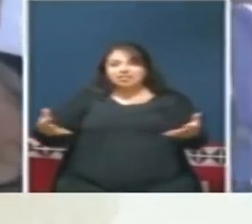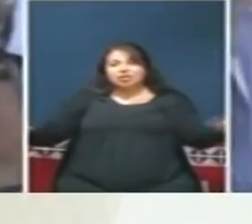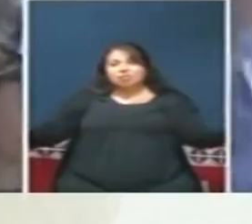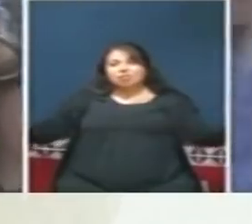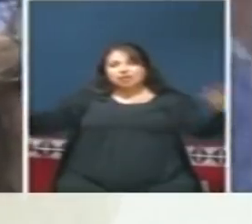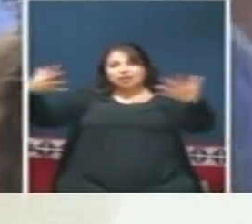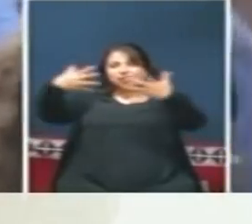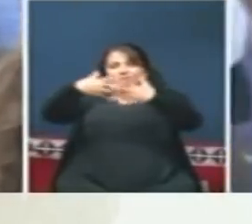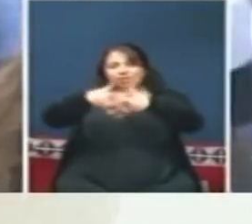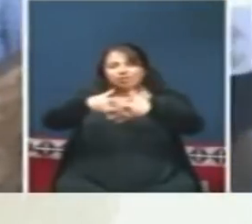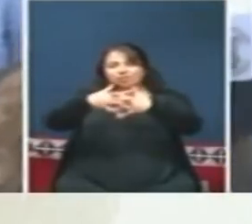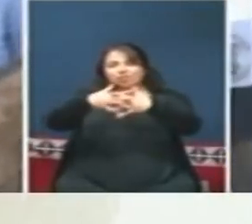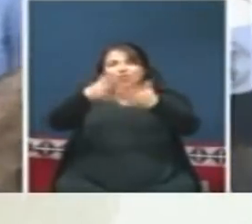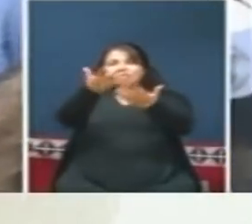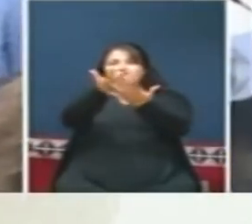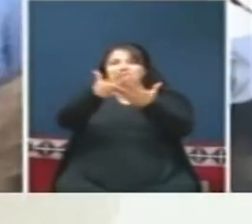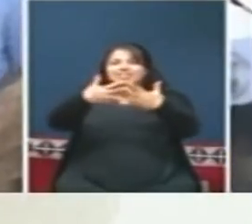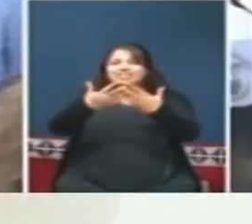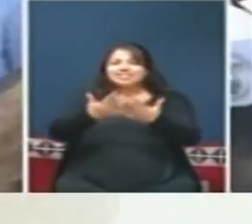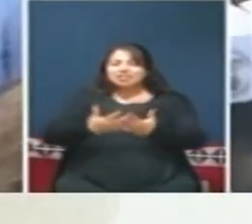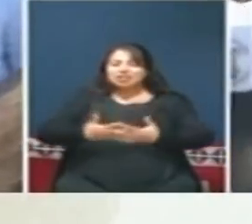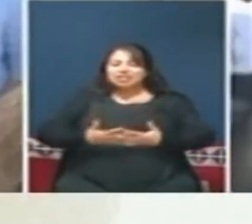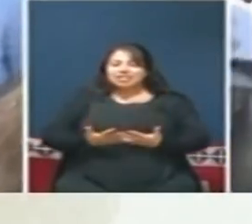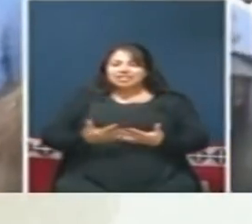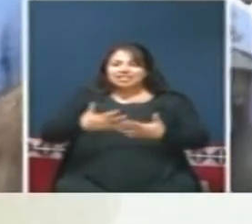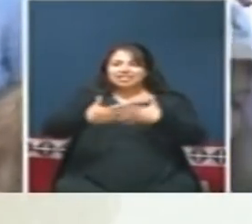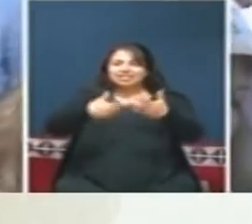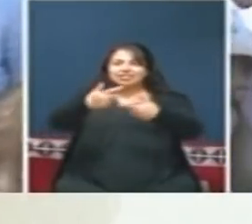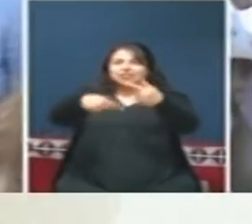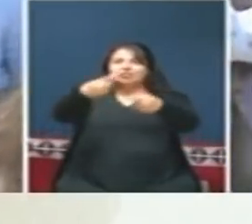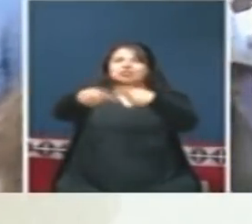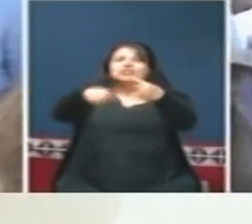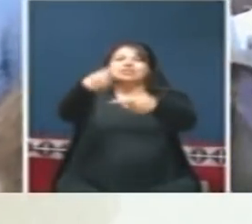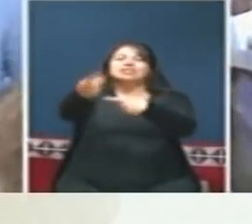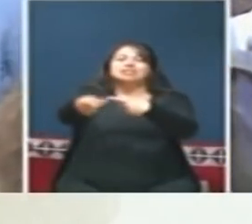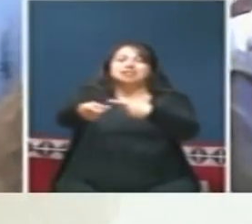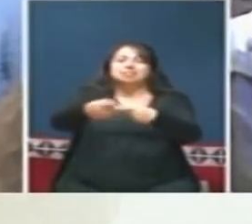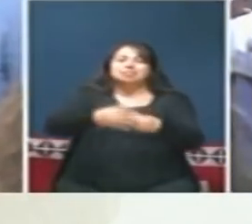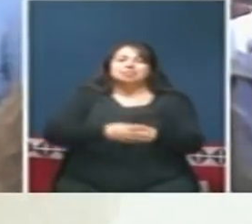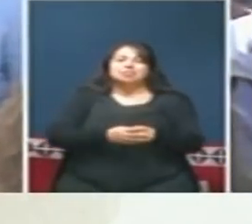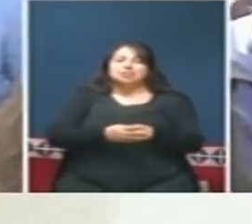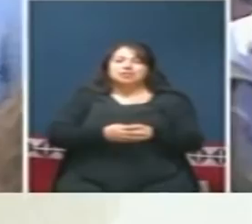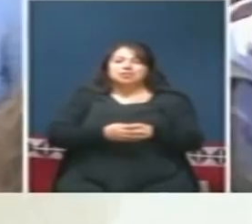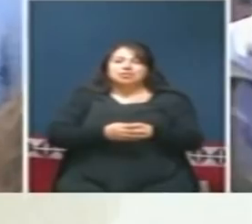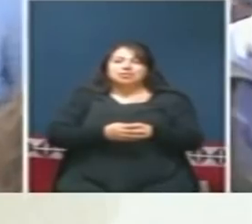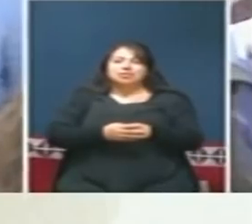va tejiendo y que continúa fortaleciéndose en el tiempo.